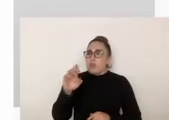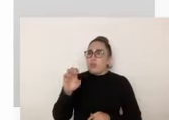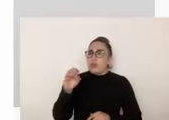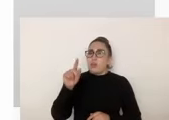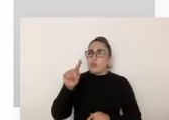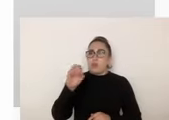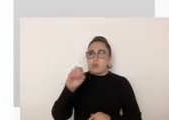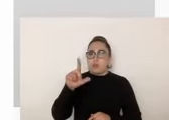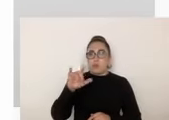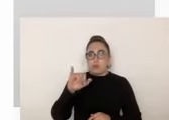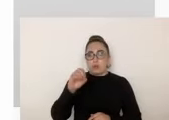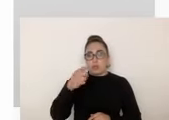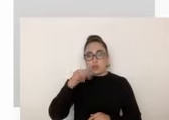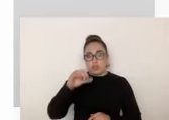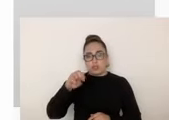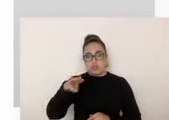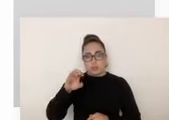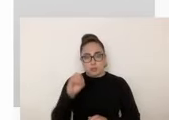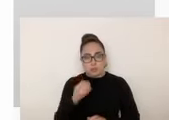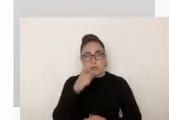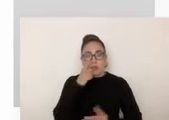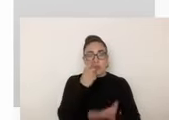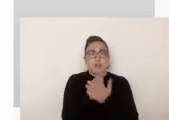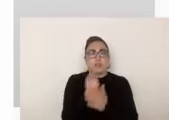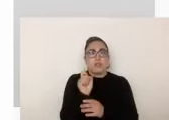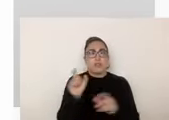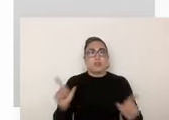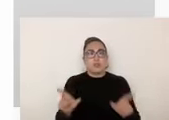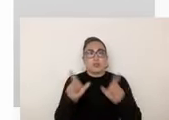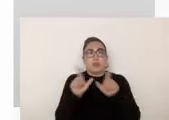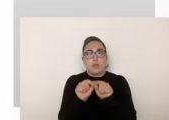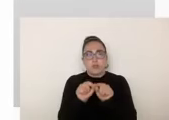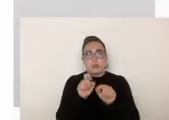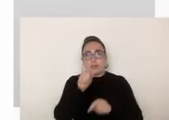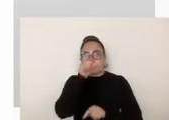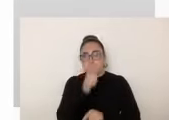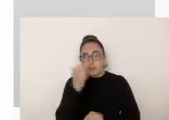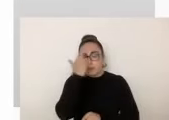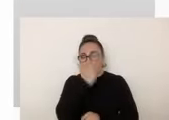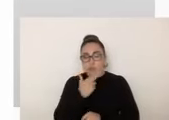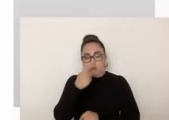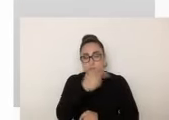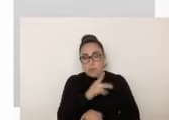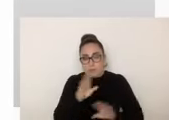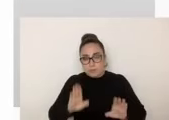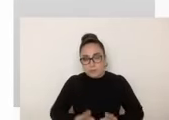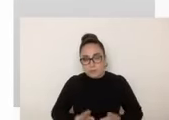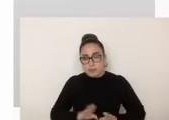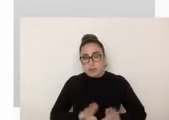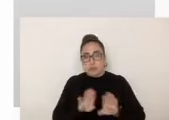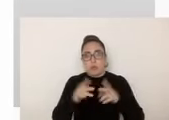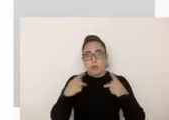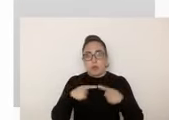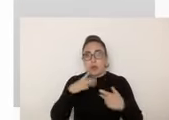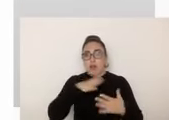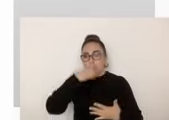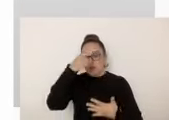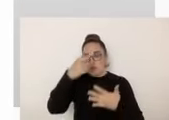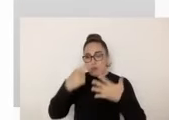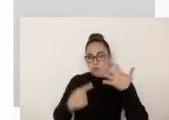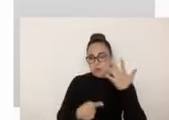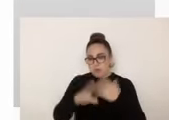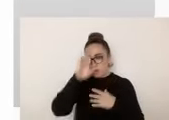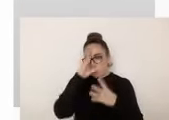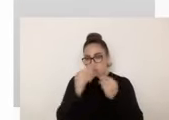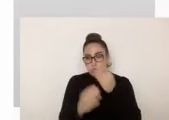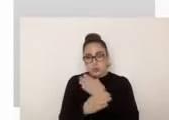propiedades inmanentes, nunca los resultados. ¿Cuáles son las propiedades inmanentes? Hay listados de 50 propiedades